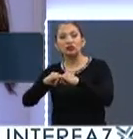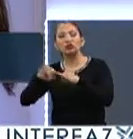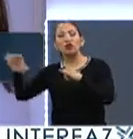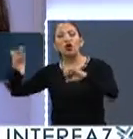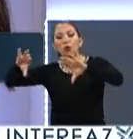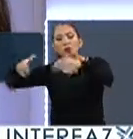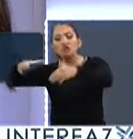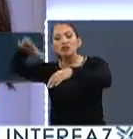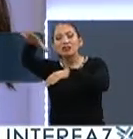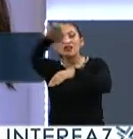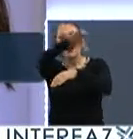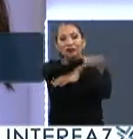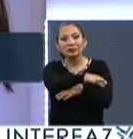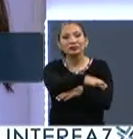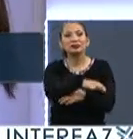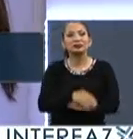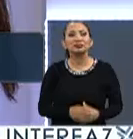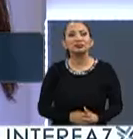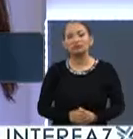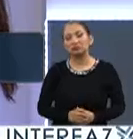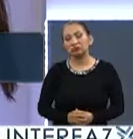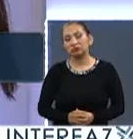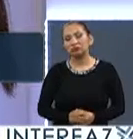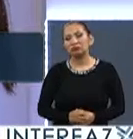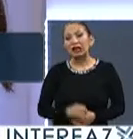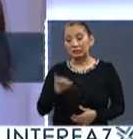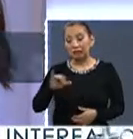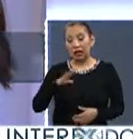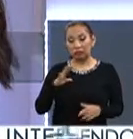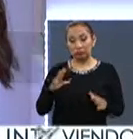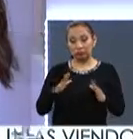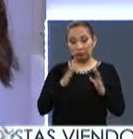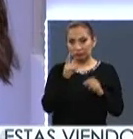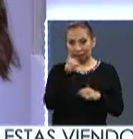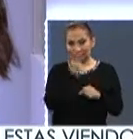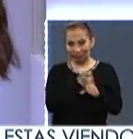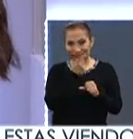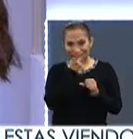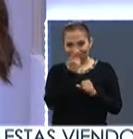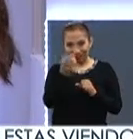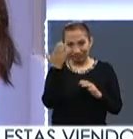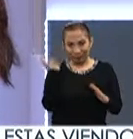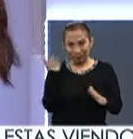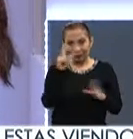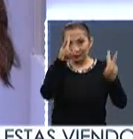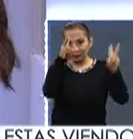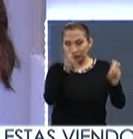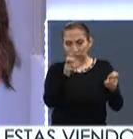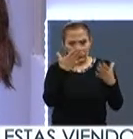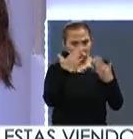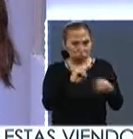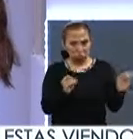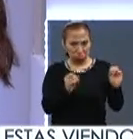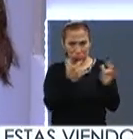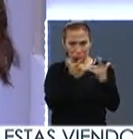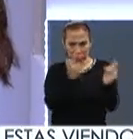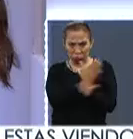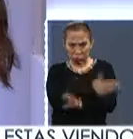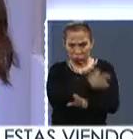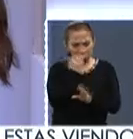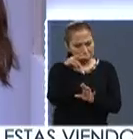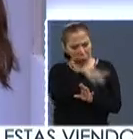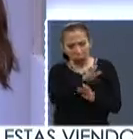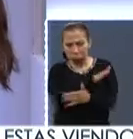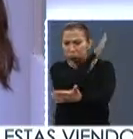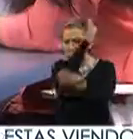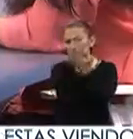en comunidades. Y pues sí, hay una sorpresa, ¿no? Primero decíamos, en el caso del tema no hay un antecedente, así